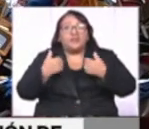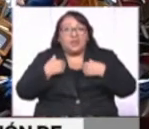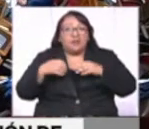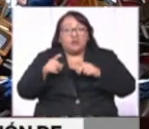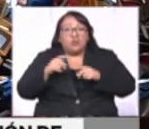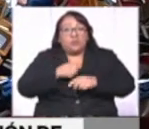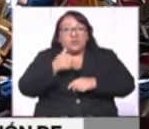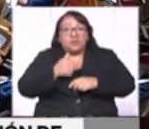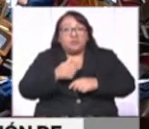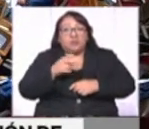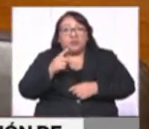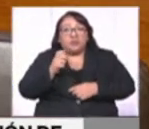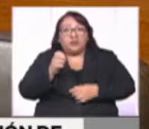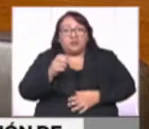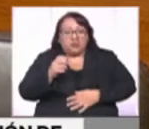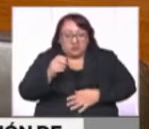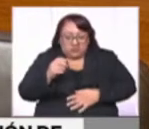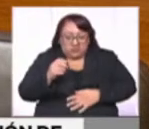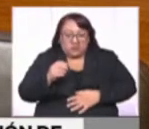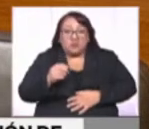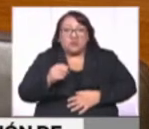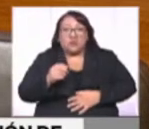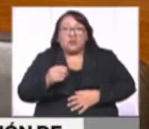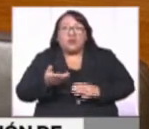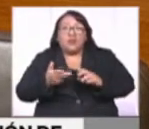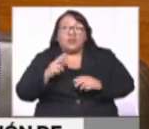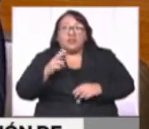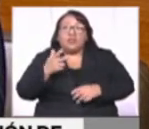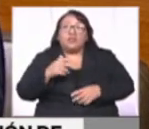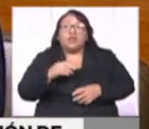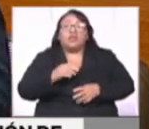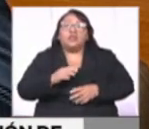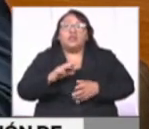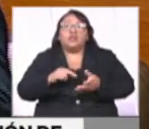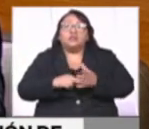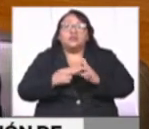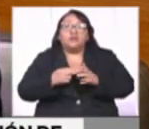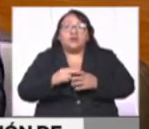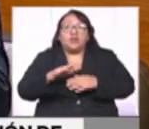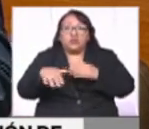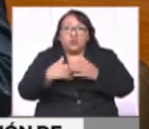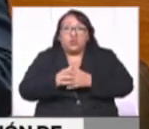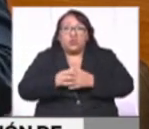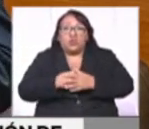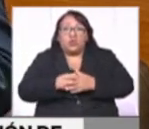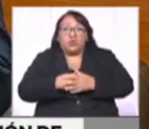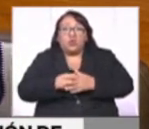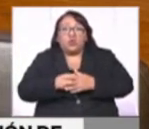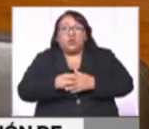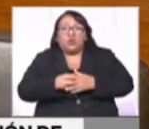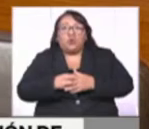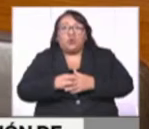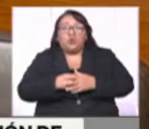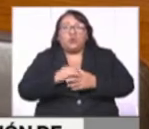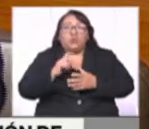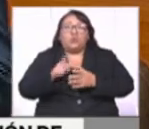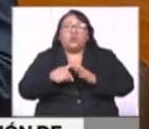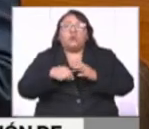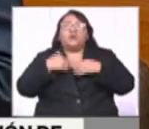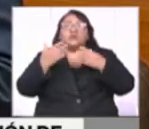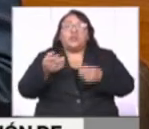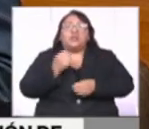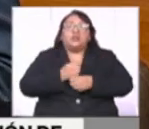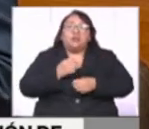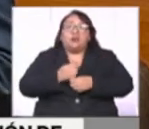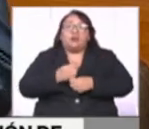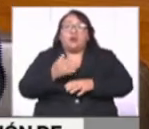tener un principio de triple plenitud, entre las cuales, luego del abastecimiento y el